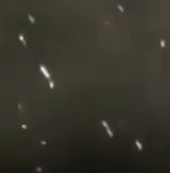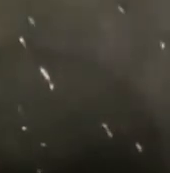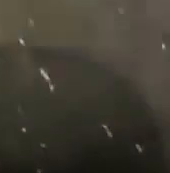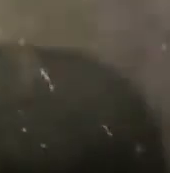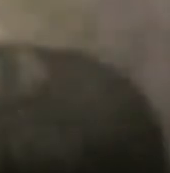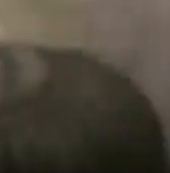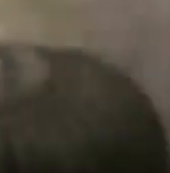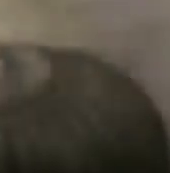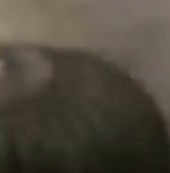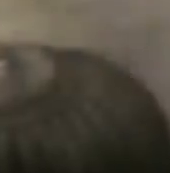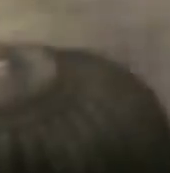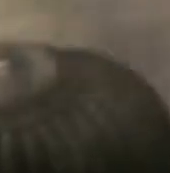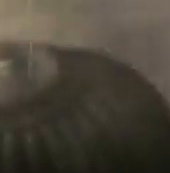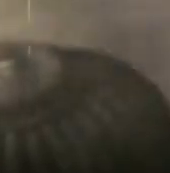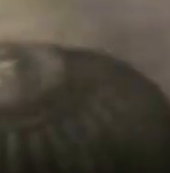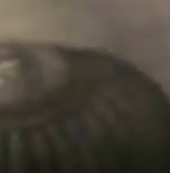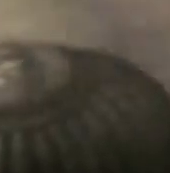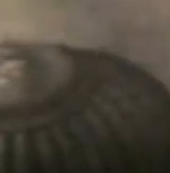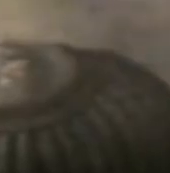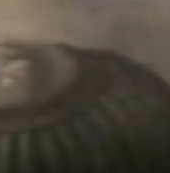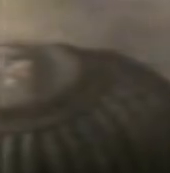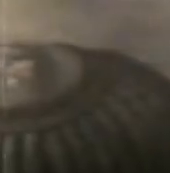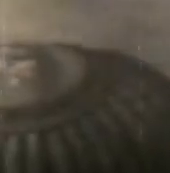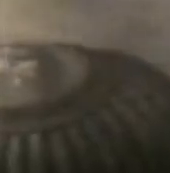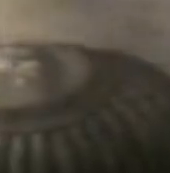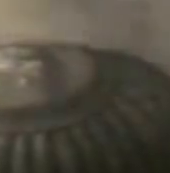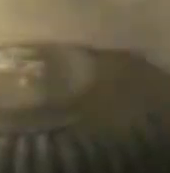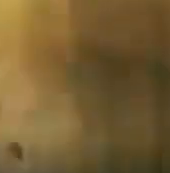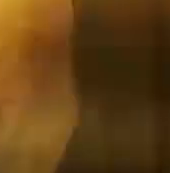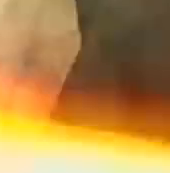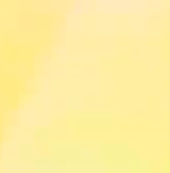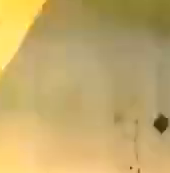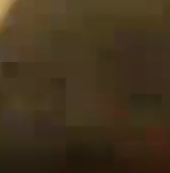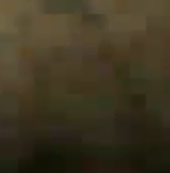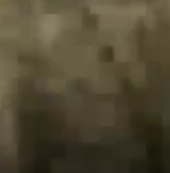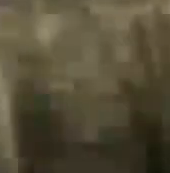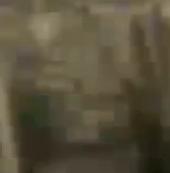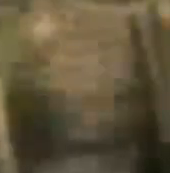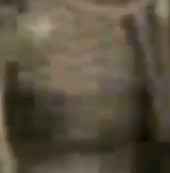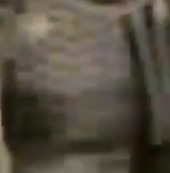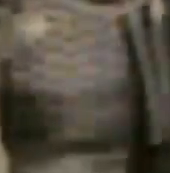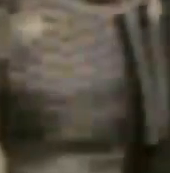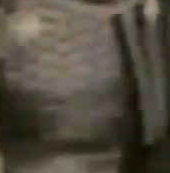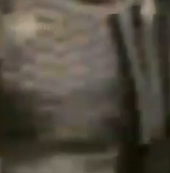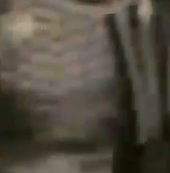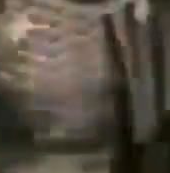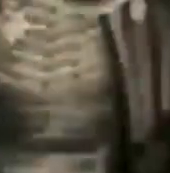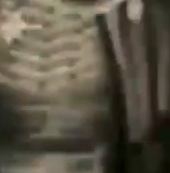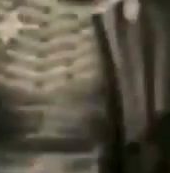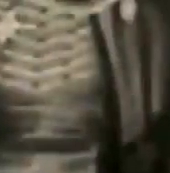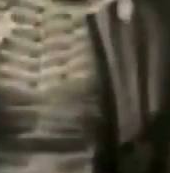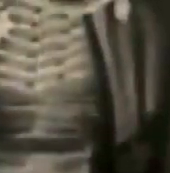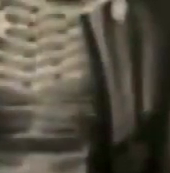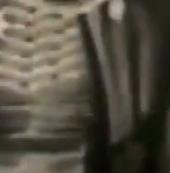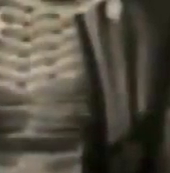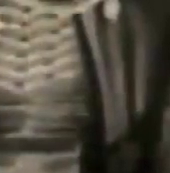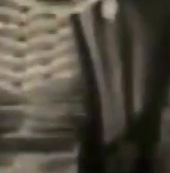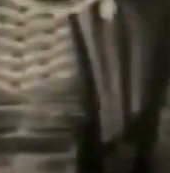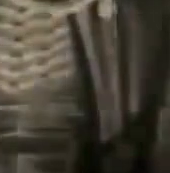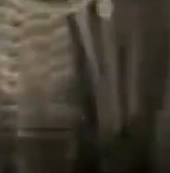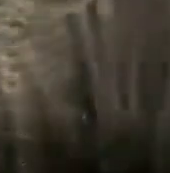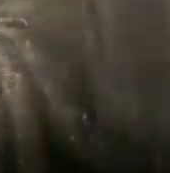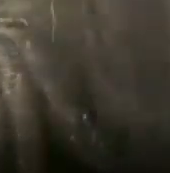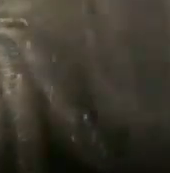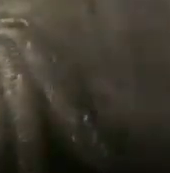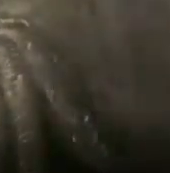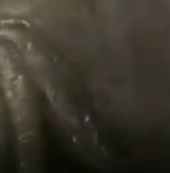México, Guadalupe Victoria, quien encabezara el acto. Fue el general Antonio López de Santa Anna quien